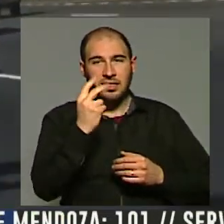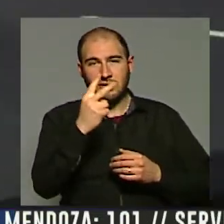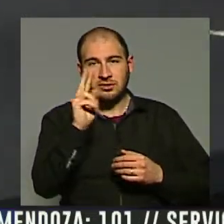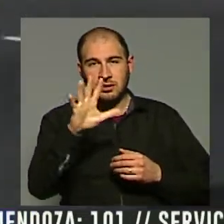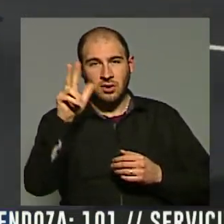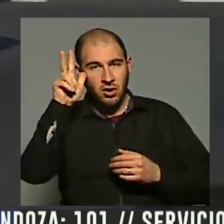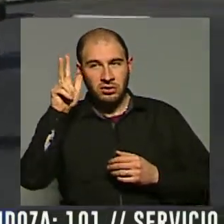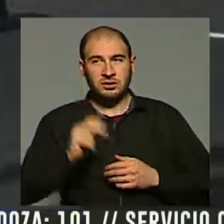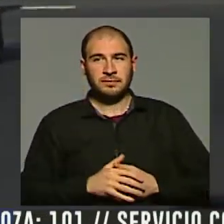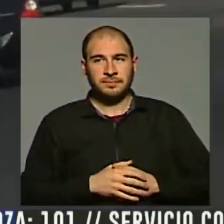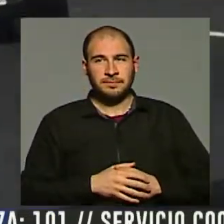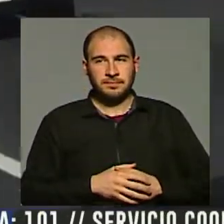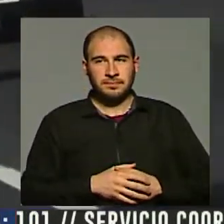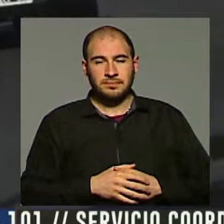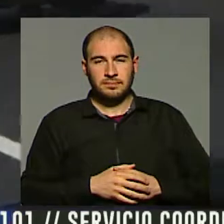WIC258.